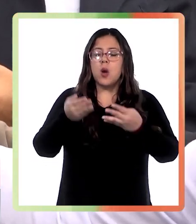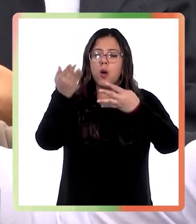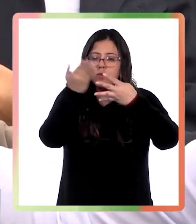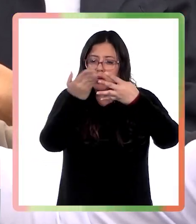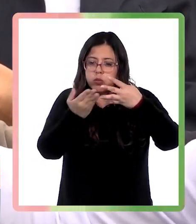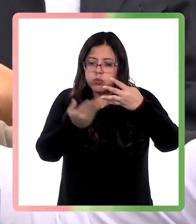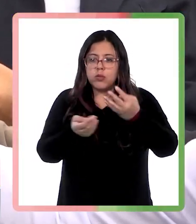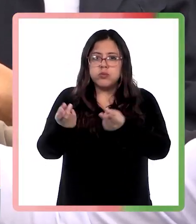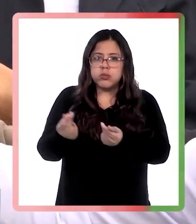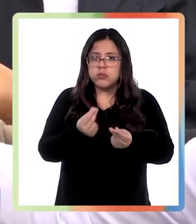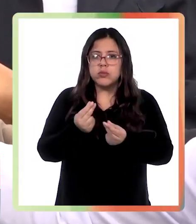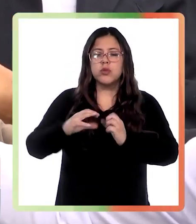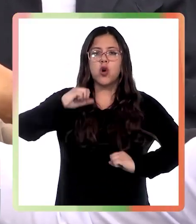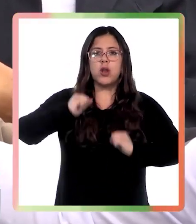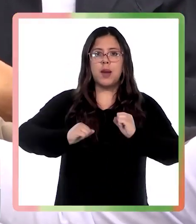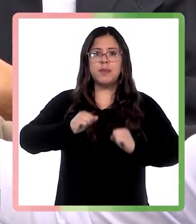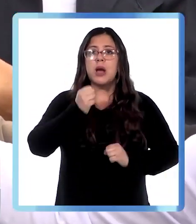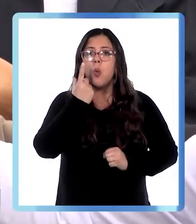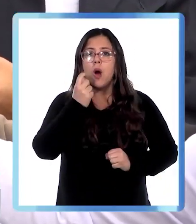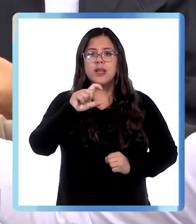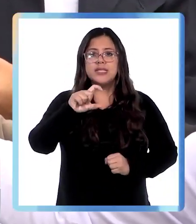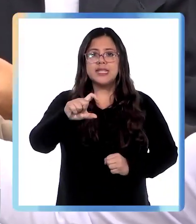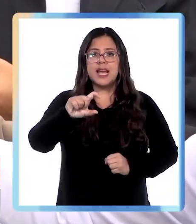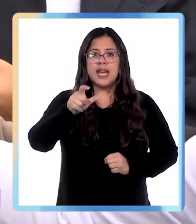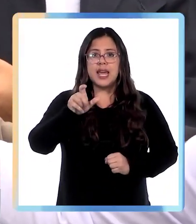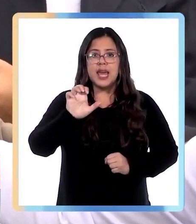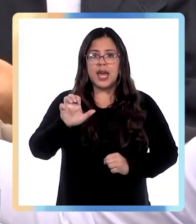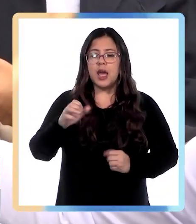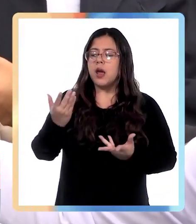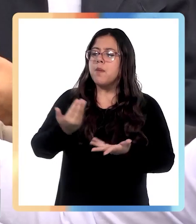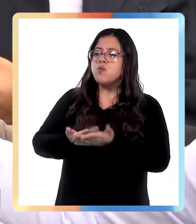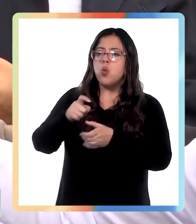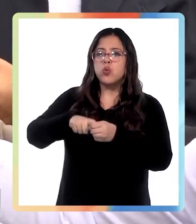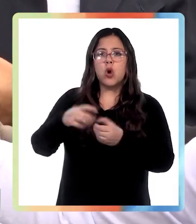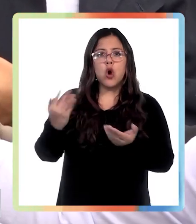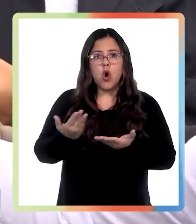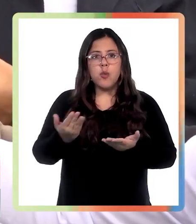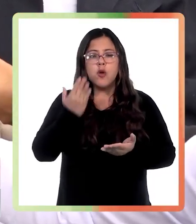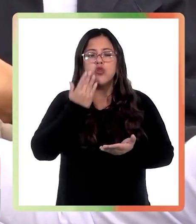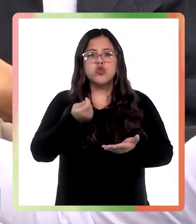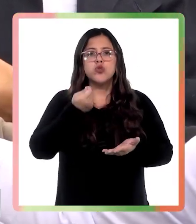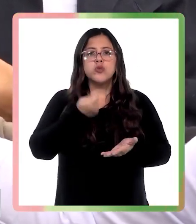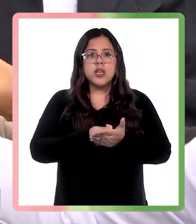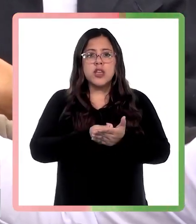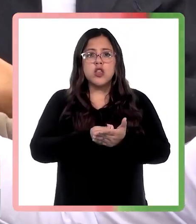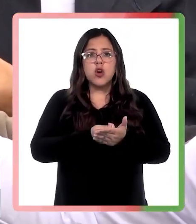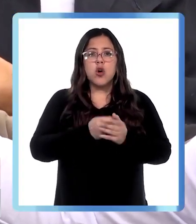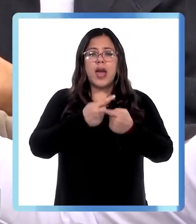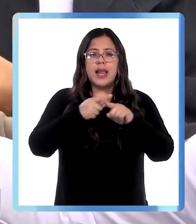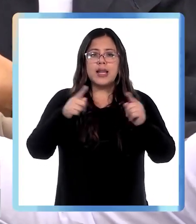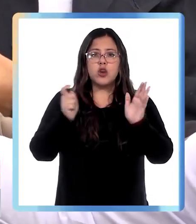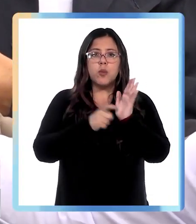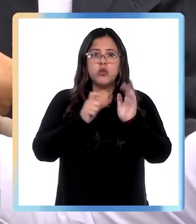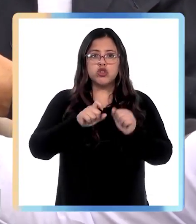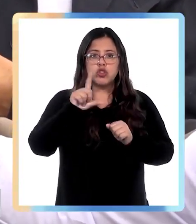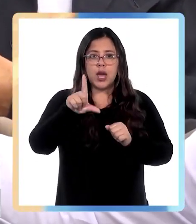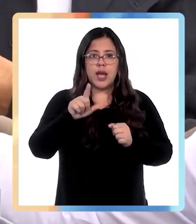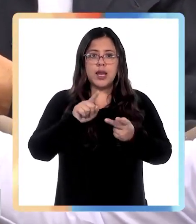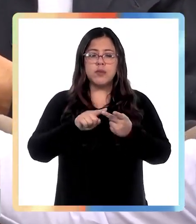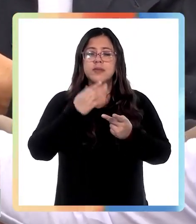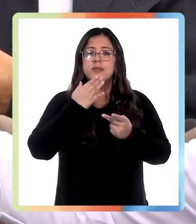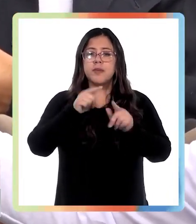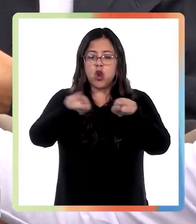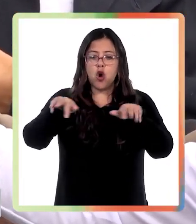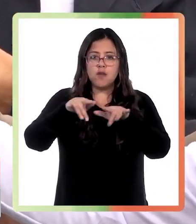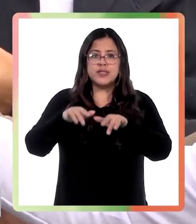puedan repactar con la empresa eléctrica en este caso cge Cómo pueden postular pueden postular en subsidio electrico.cl pueden postular